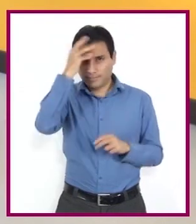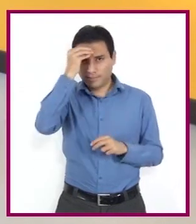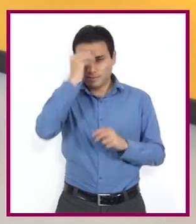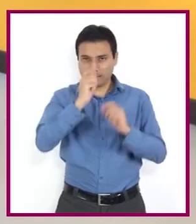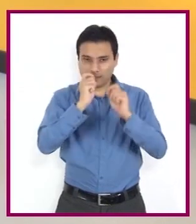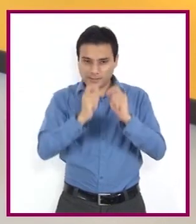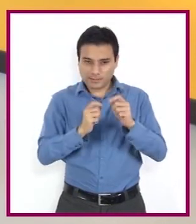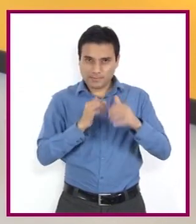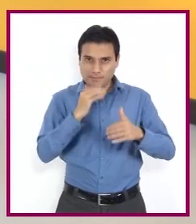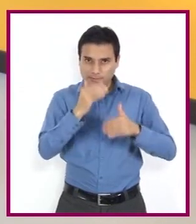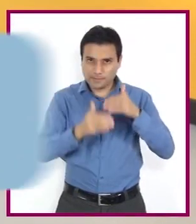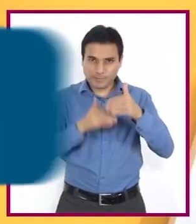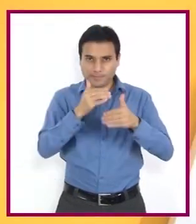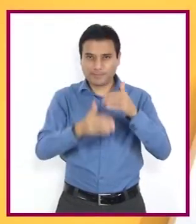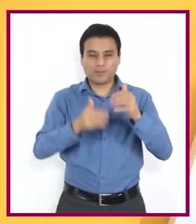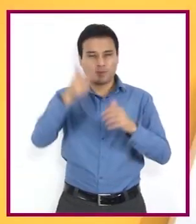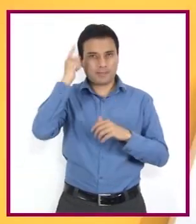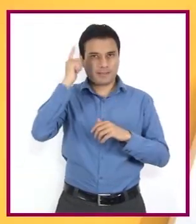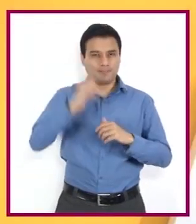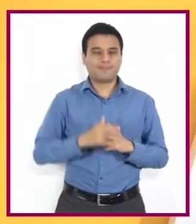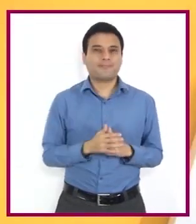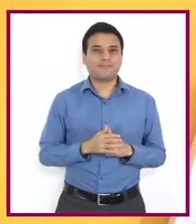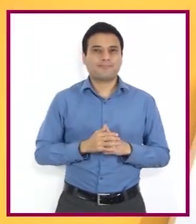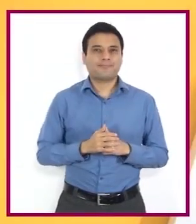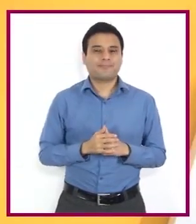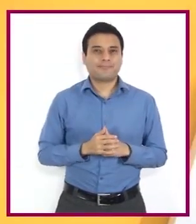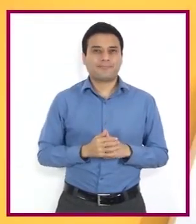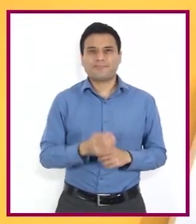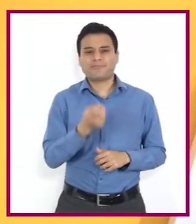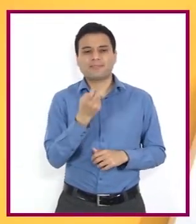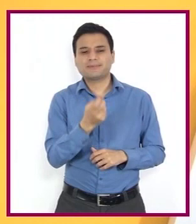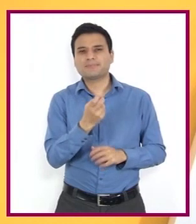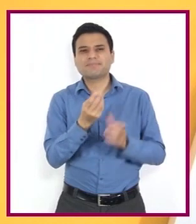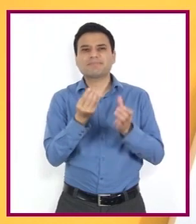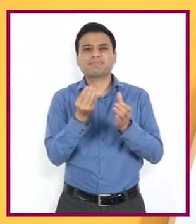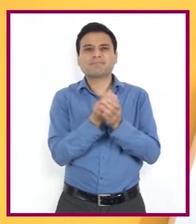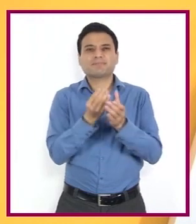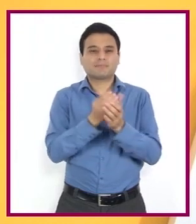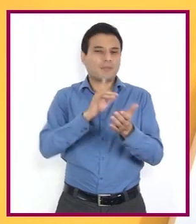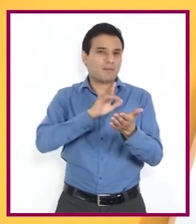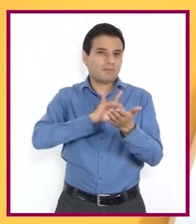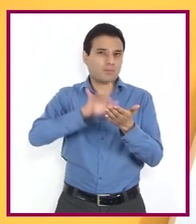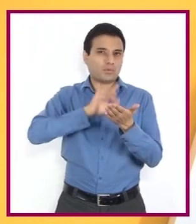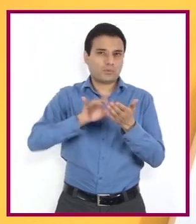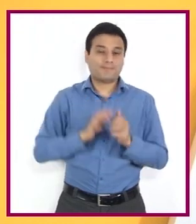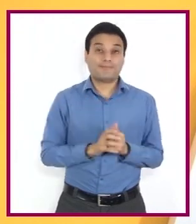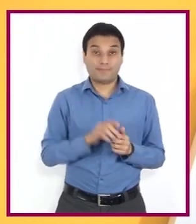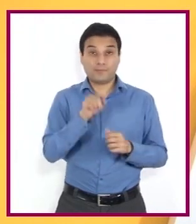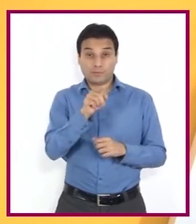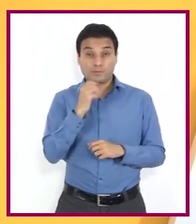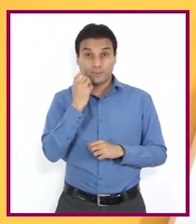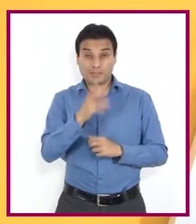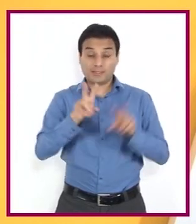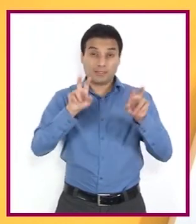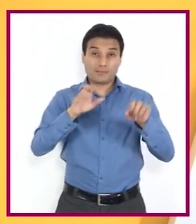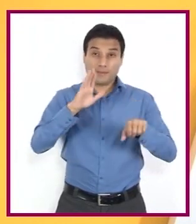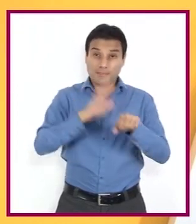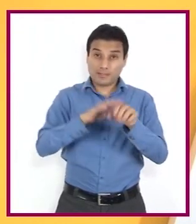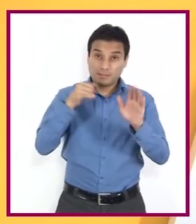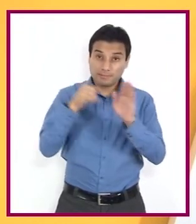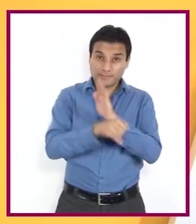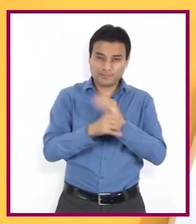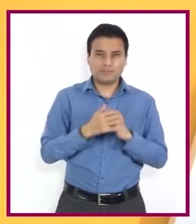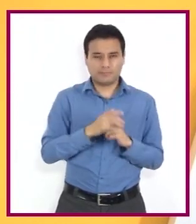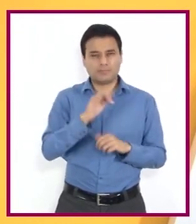de proporcionalidad inversa. Este es un material de apoyo y para complementar lo estudiado pueden consultar